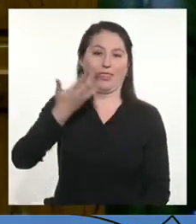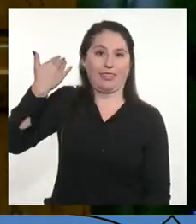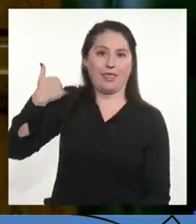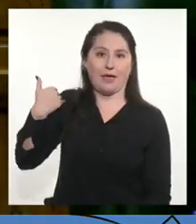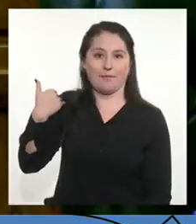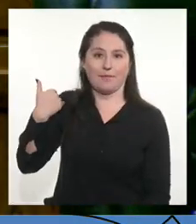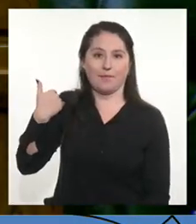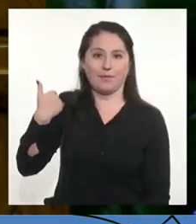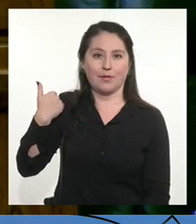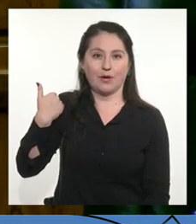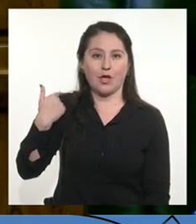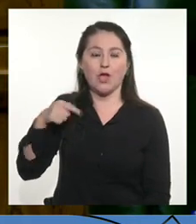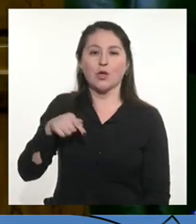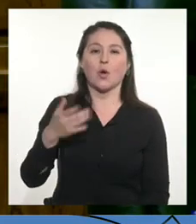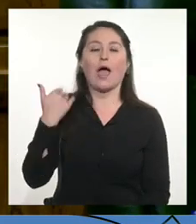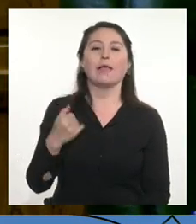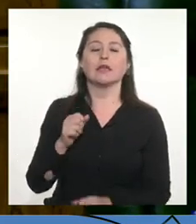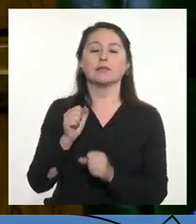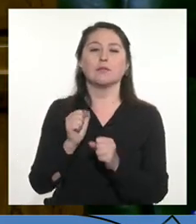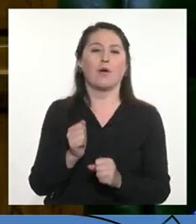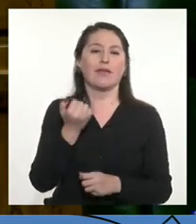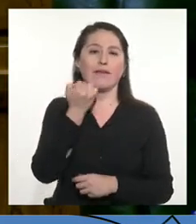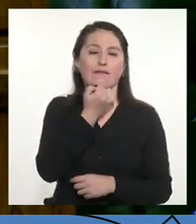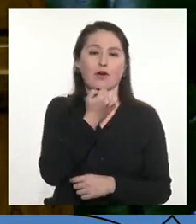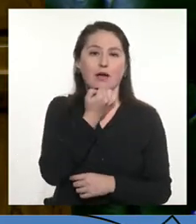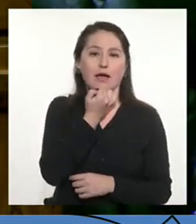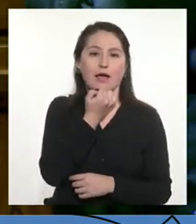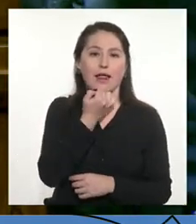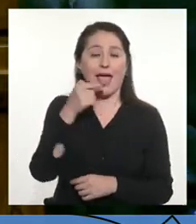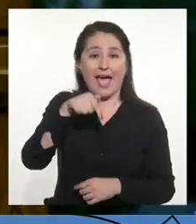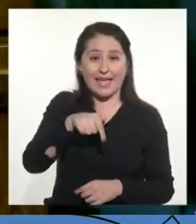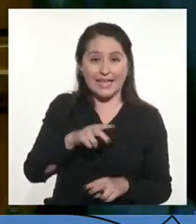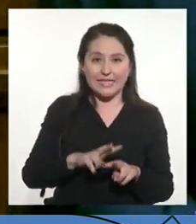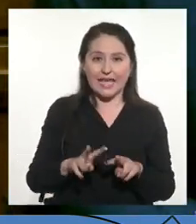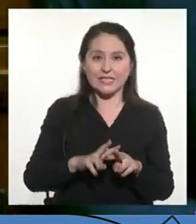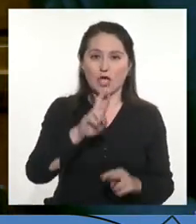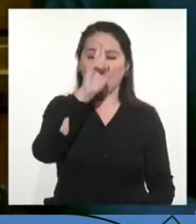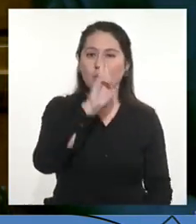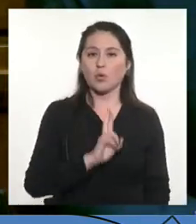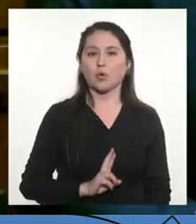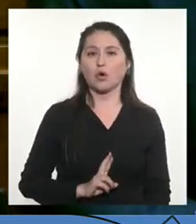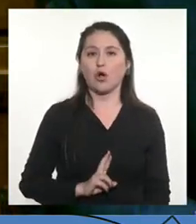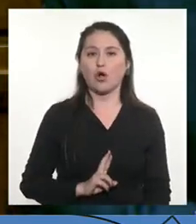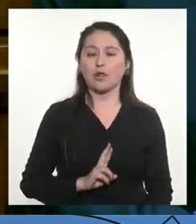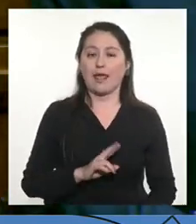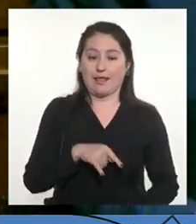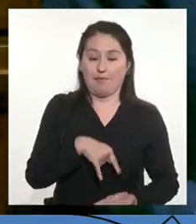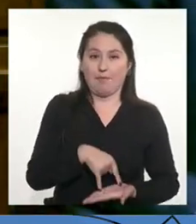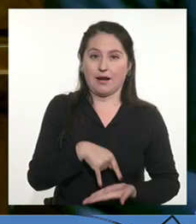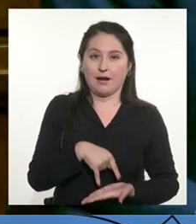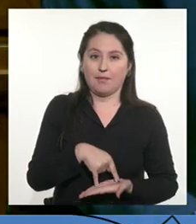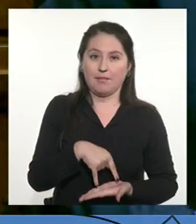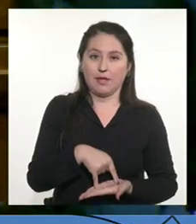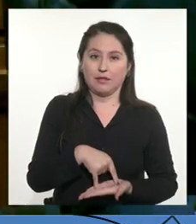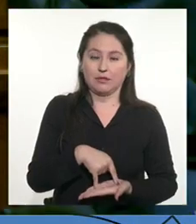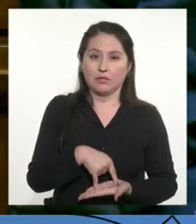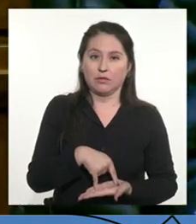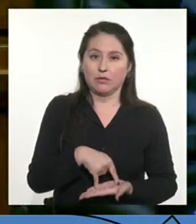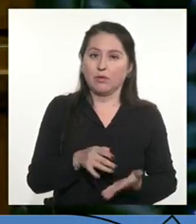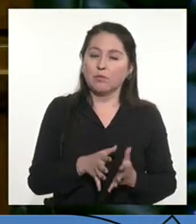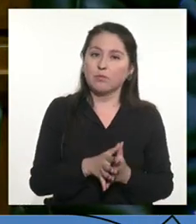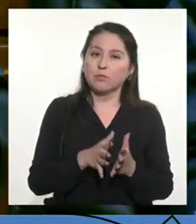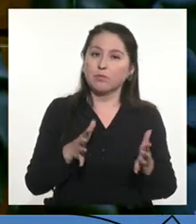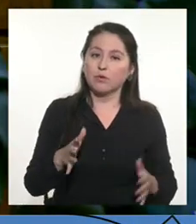que para esto no podía equivocarse bueno aquí se instala un rol en el parlamento y muy